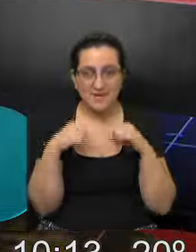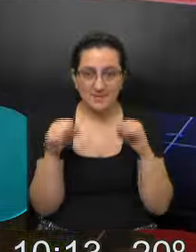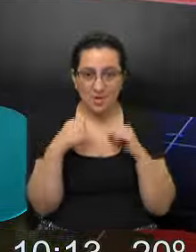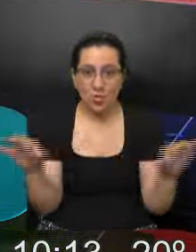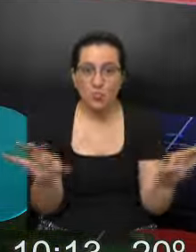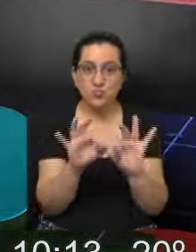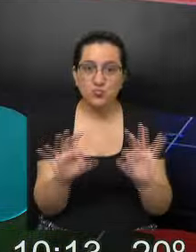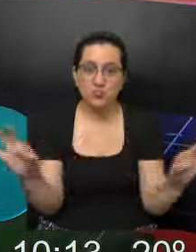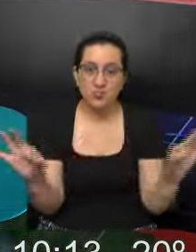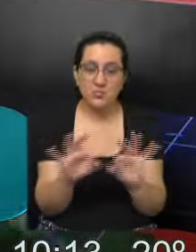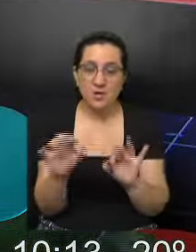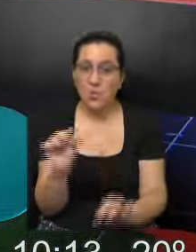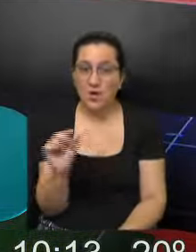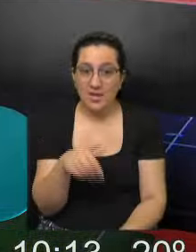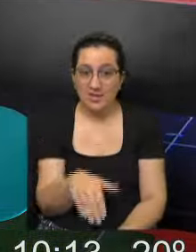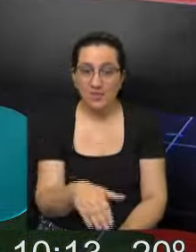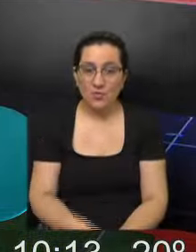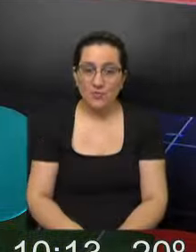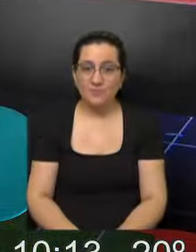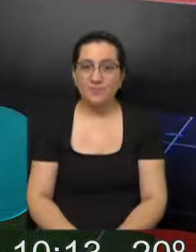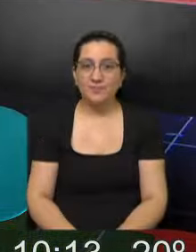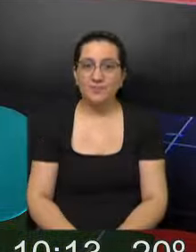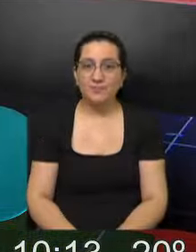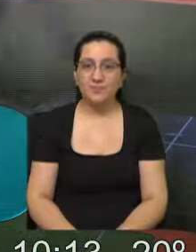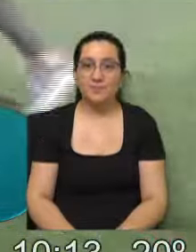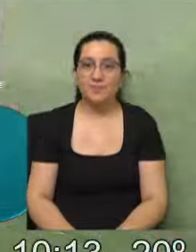con música ahora en un ratito las